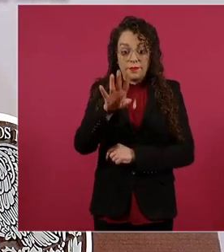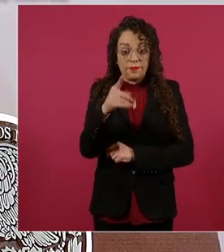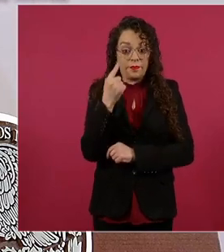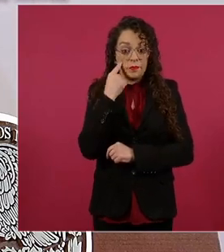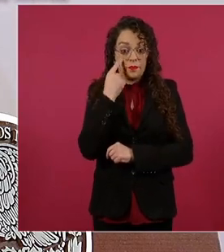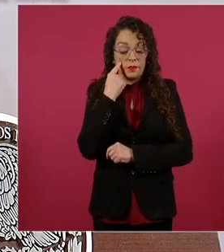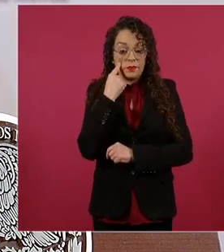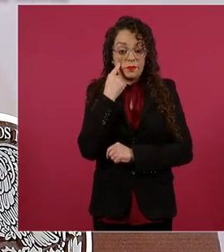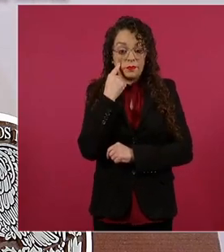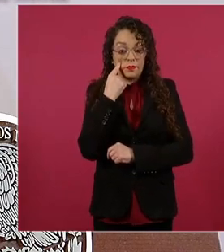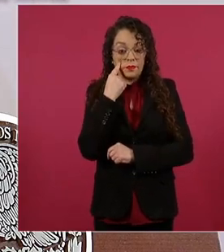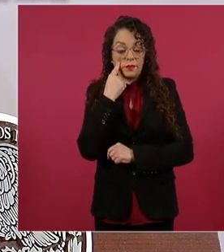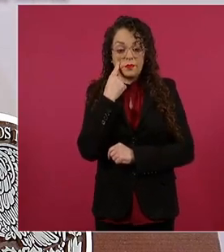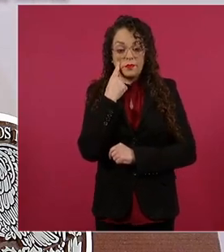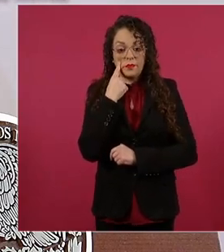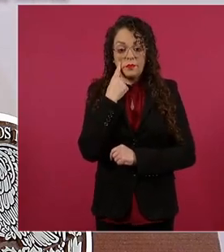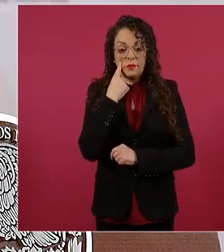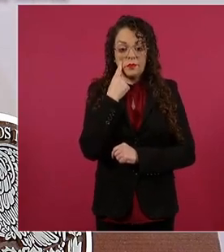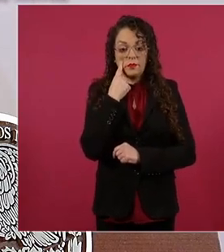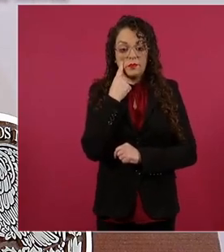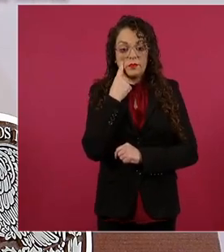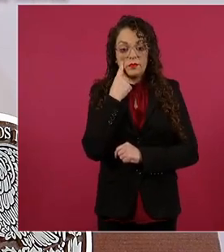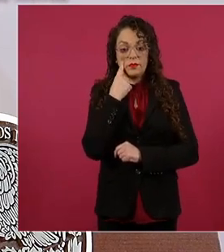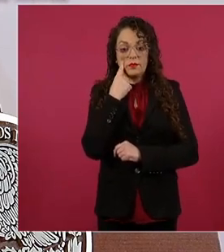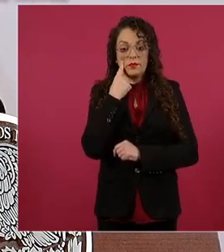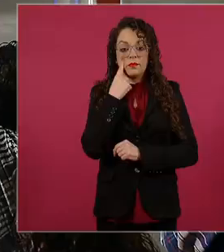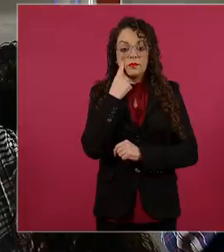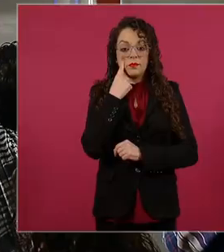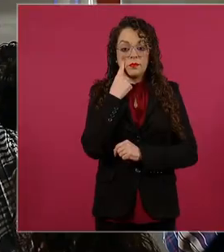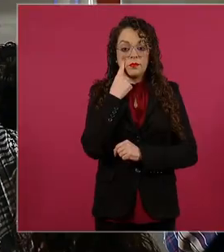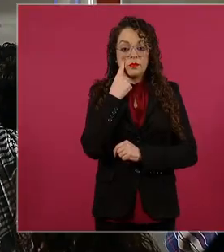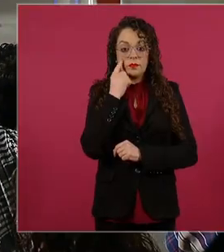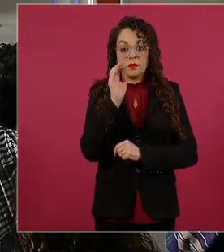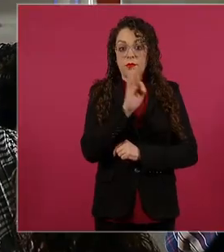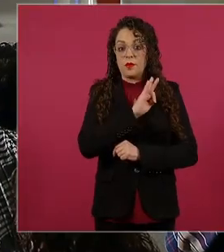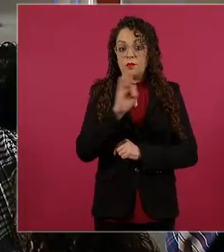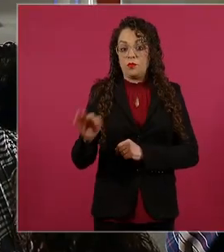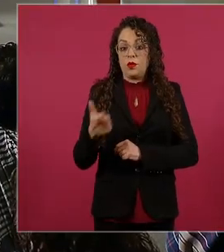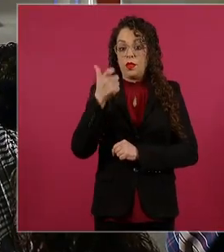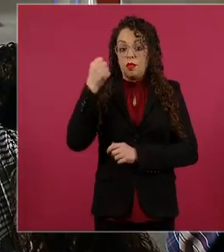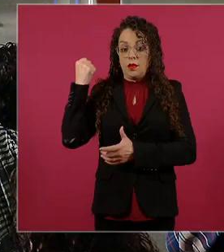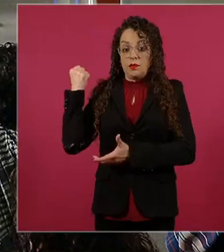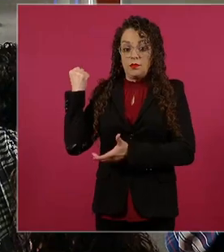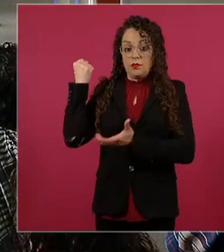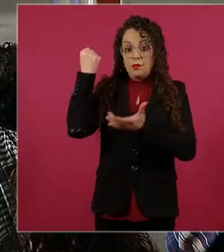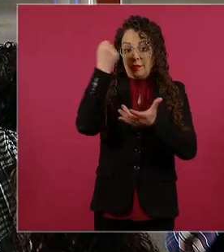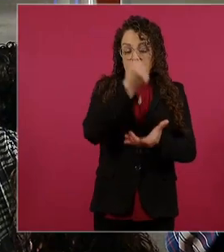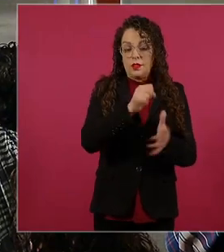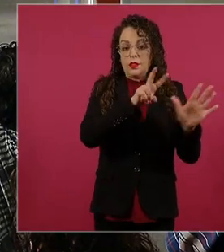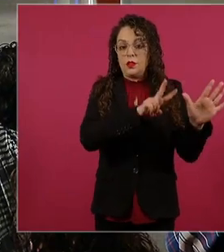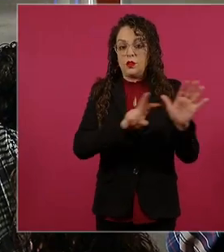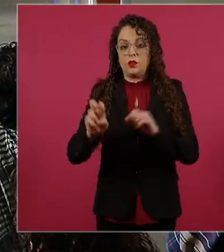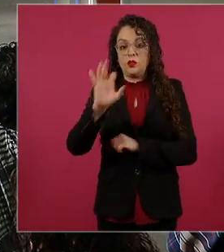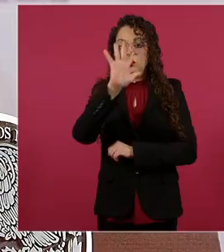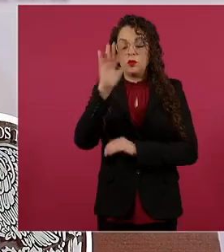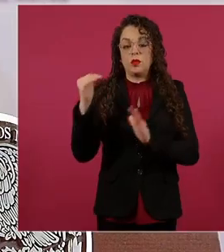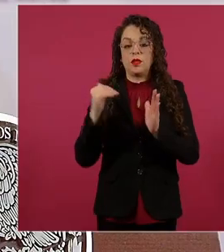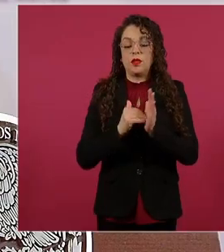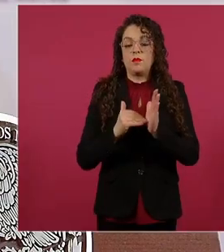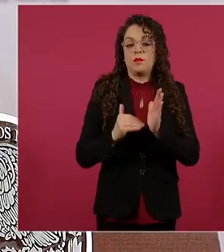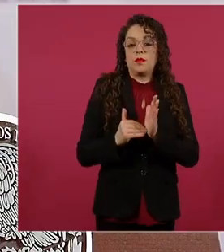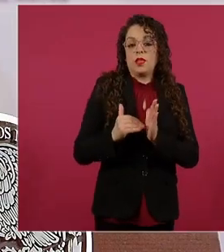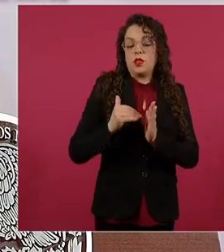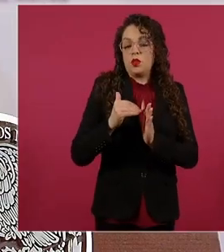capacidad de inversión es que se podrían invertir 250 mil millones sin afectar,